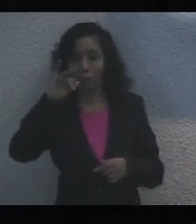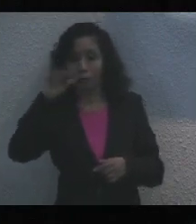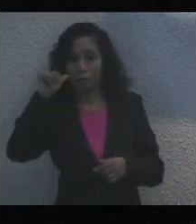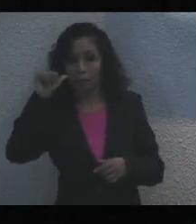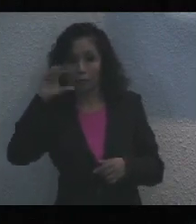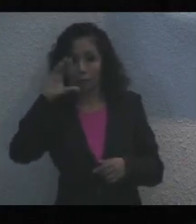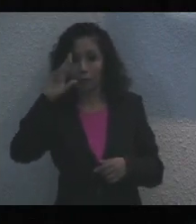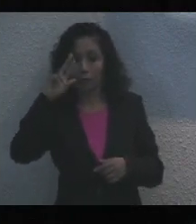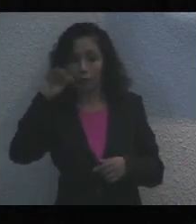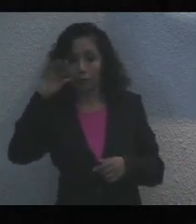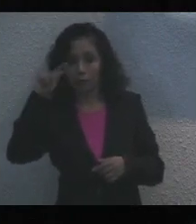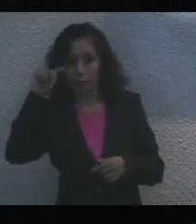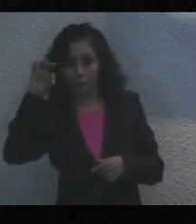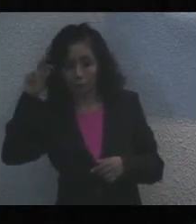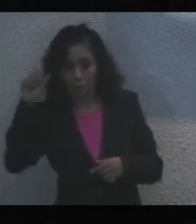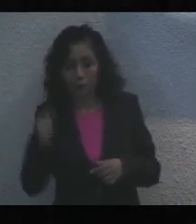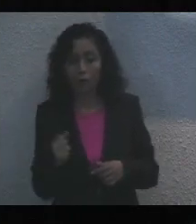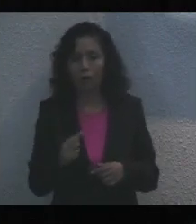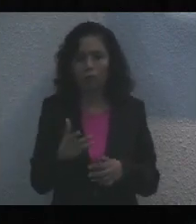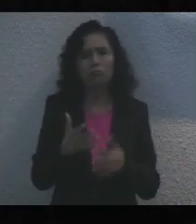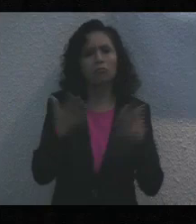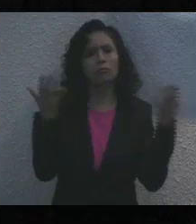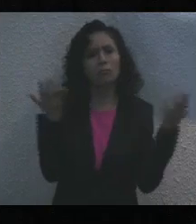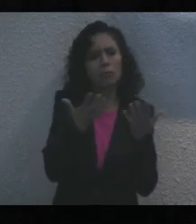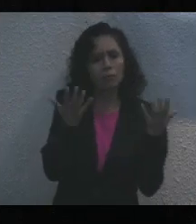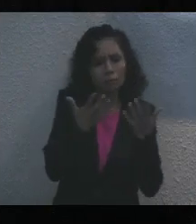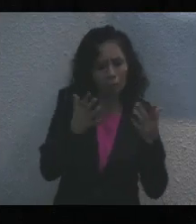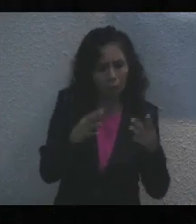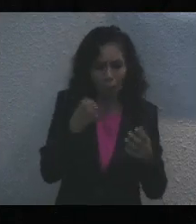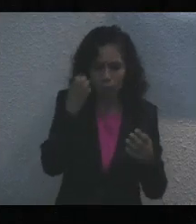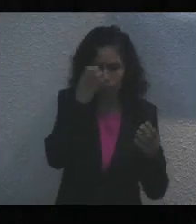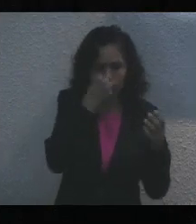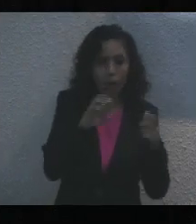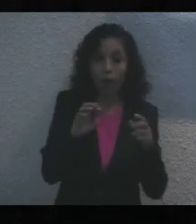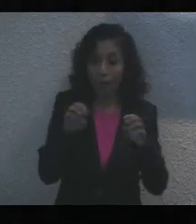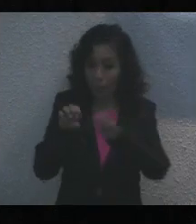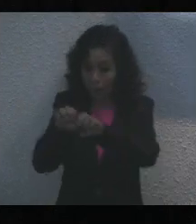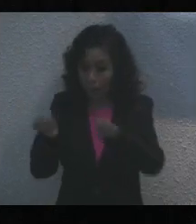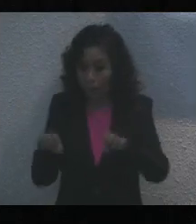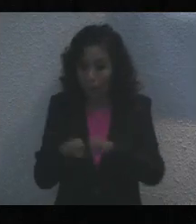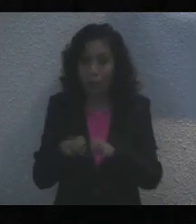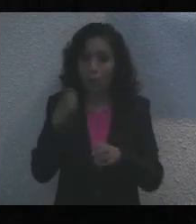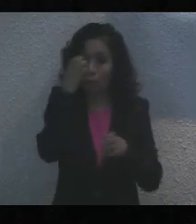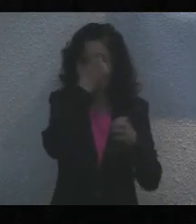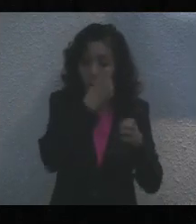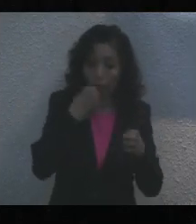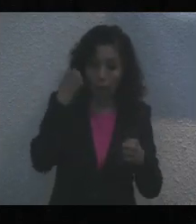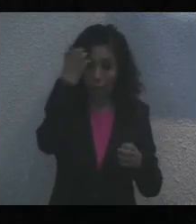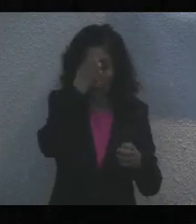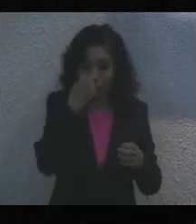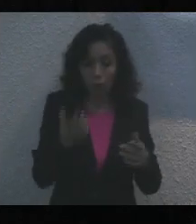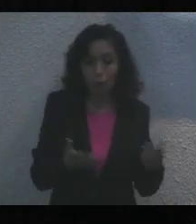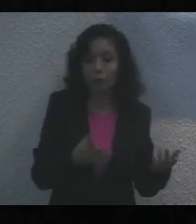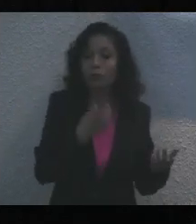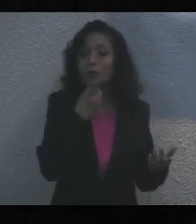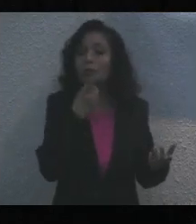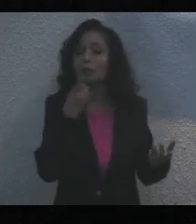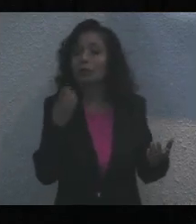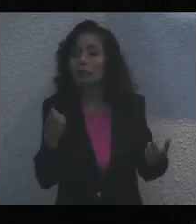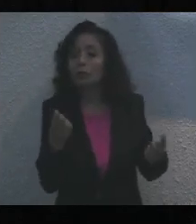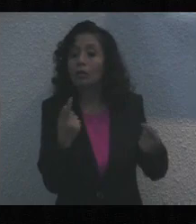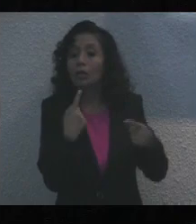Aguilar convocará al Consejo de Evaluación haciendo del conocimiento a quienes